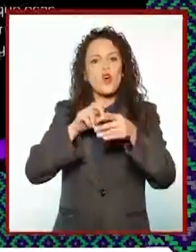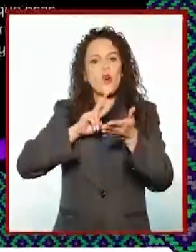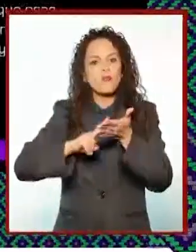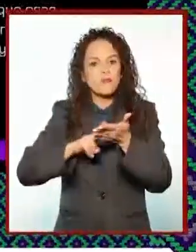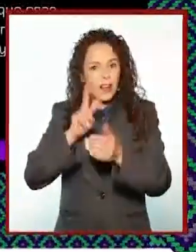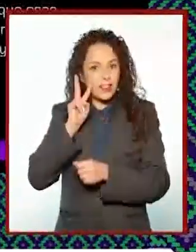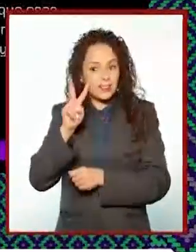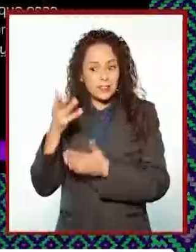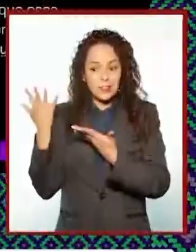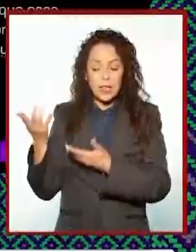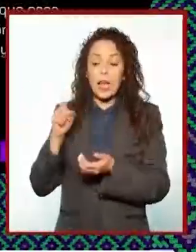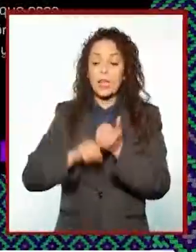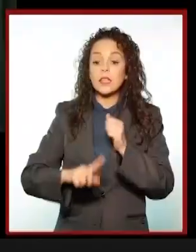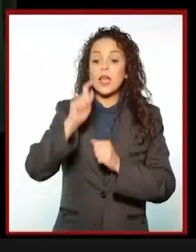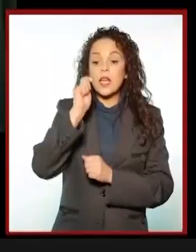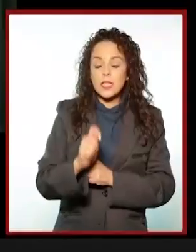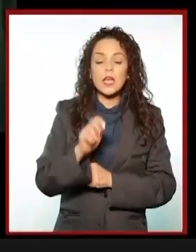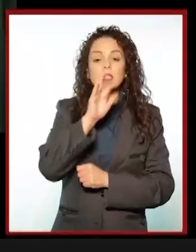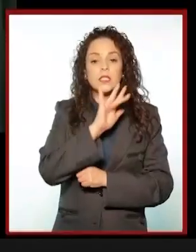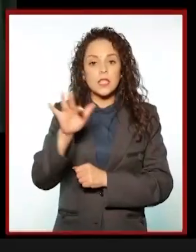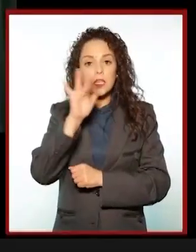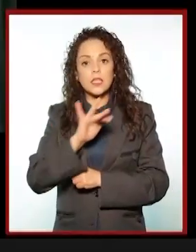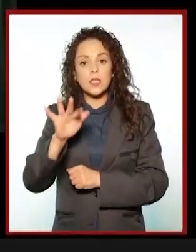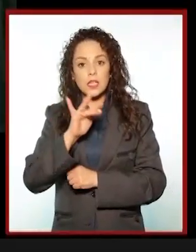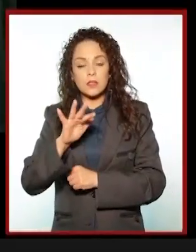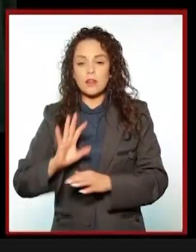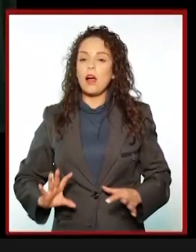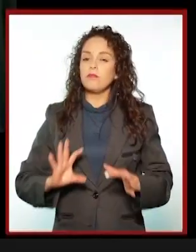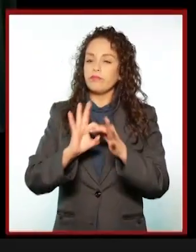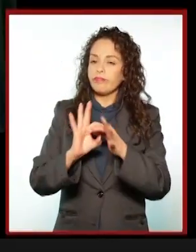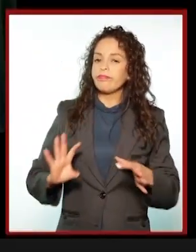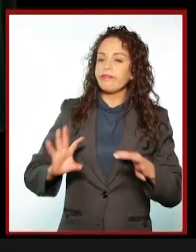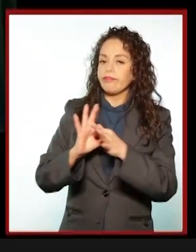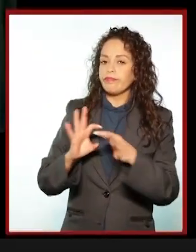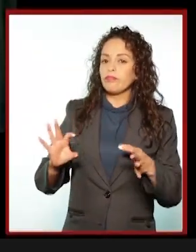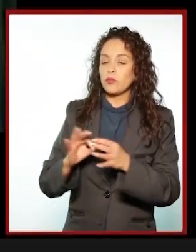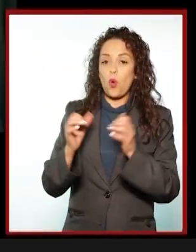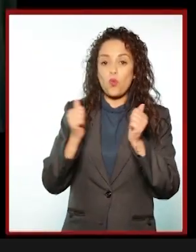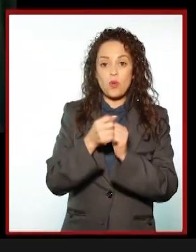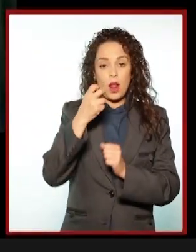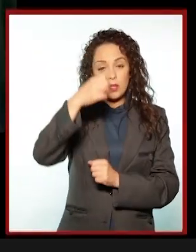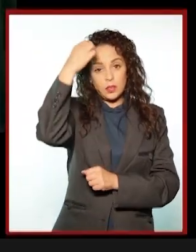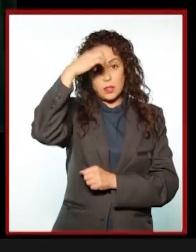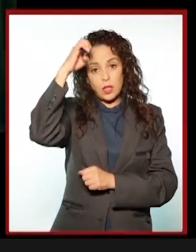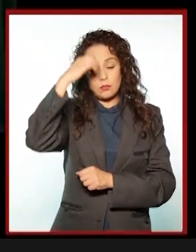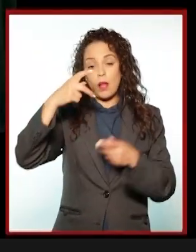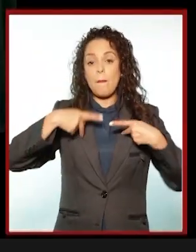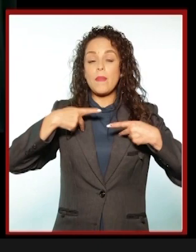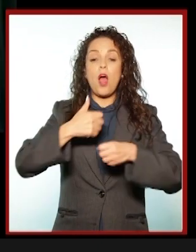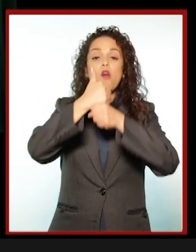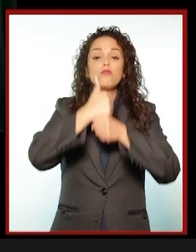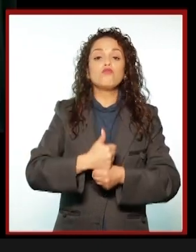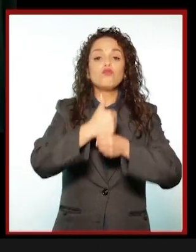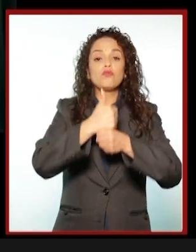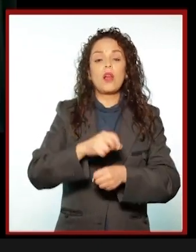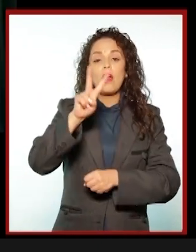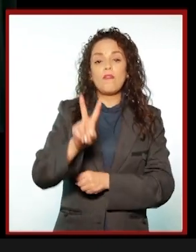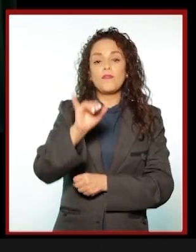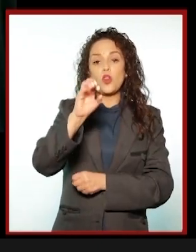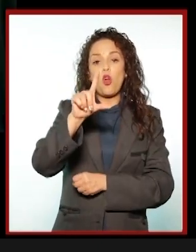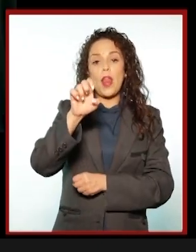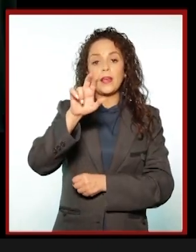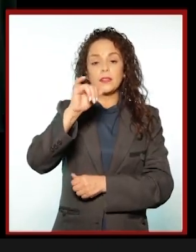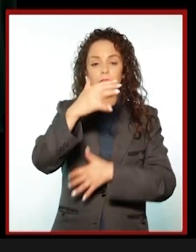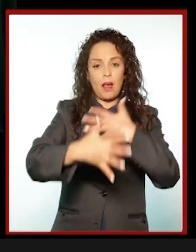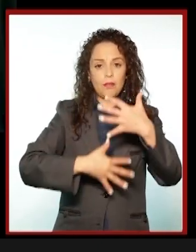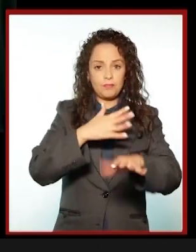y que permiten generar como lecturas transversales y coincidencias en todas estas experiencias de violencia. Hay